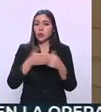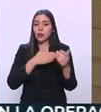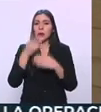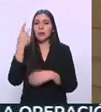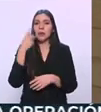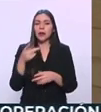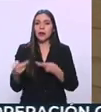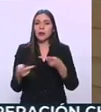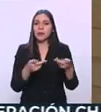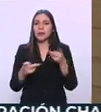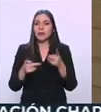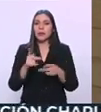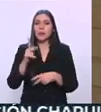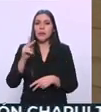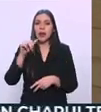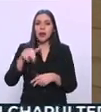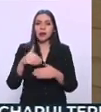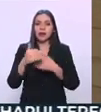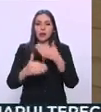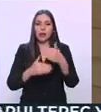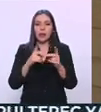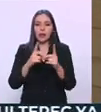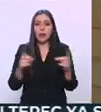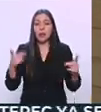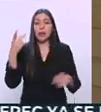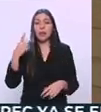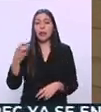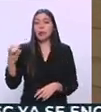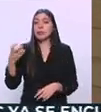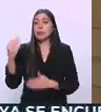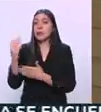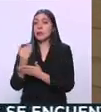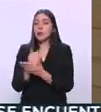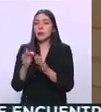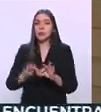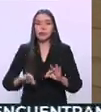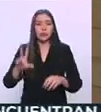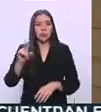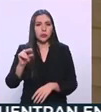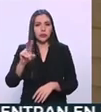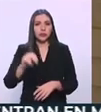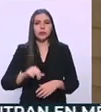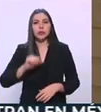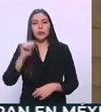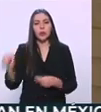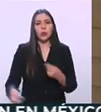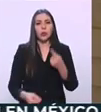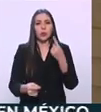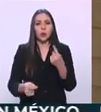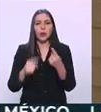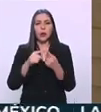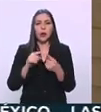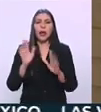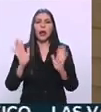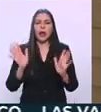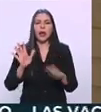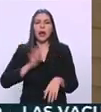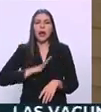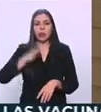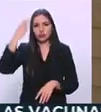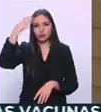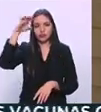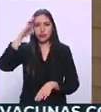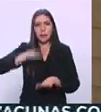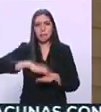desarrollo más incipientes, no por ello menos importantes, y una que está más desarrollada y que